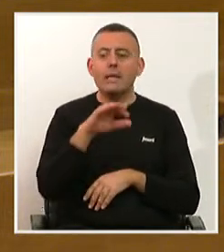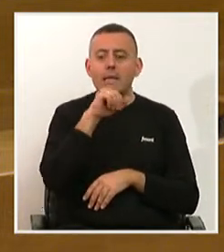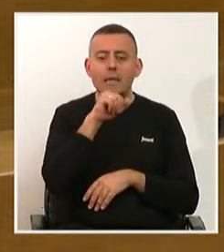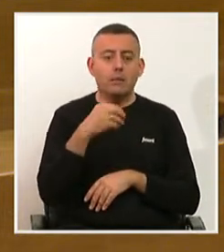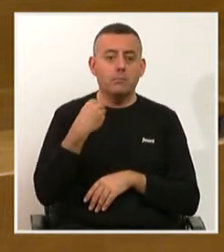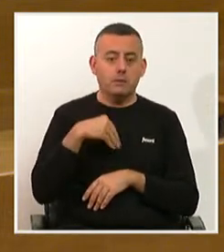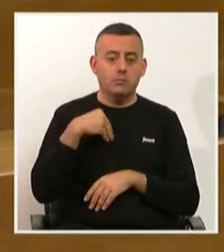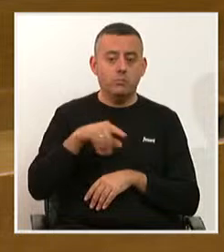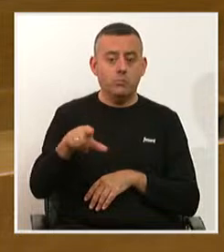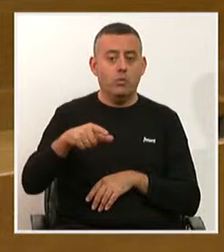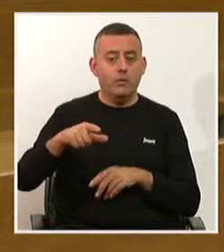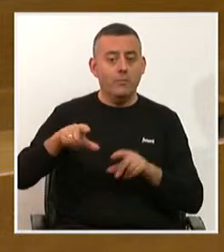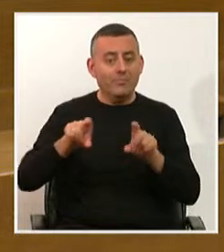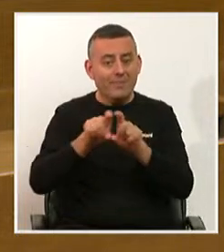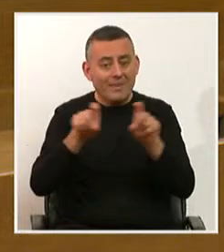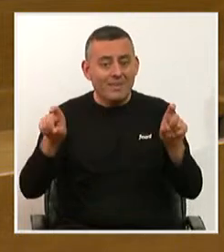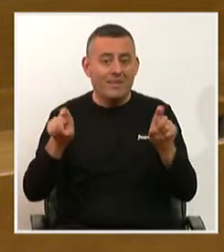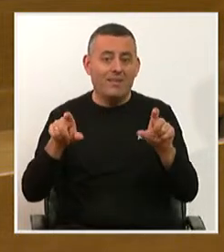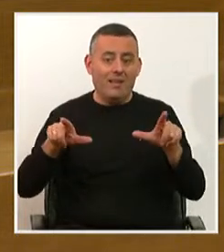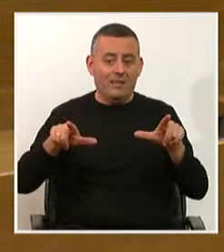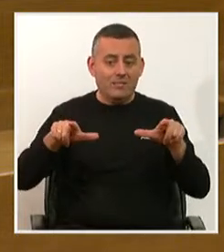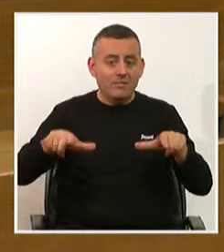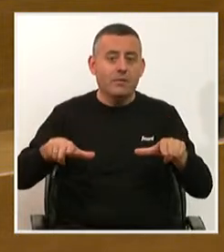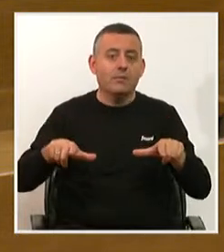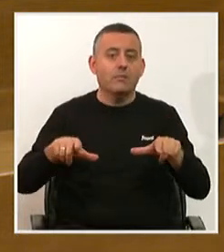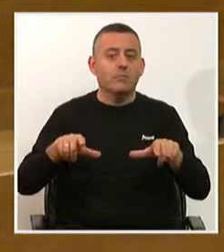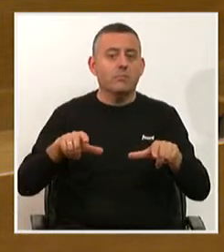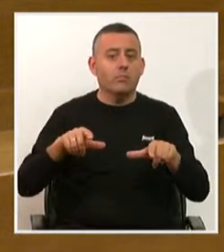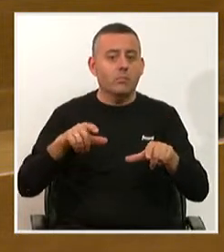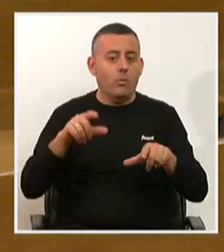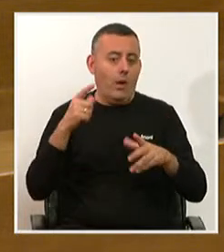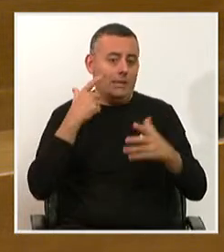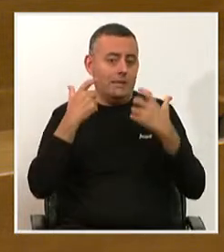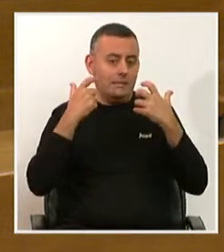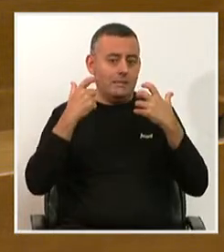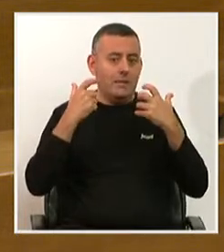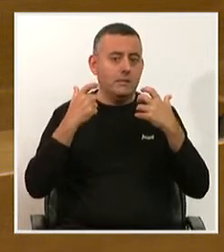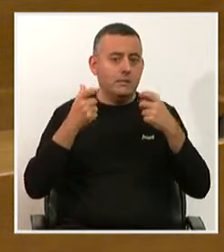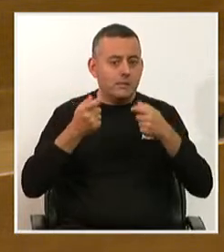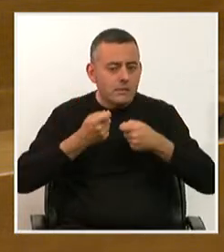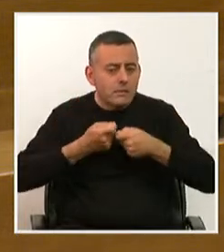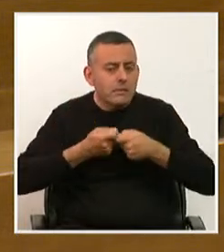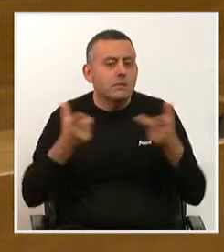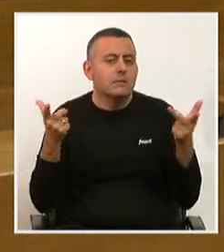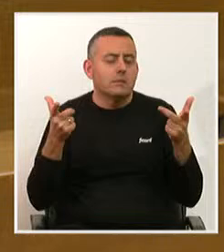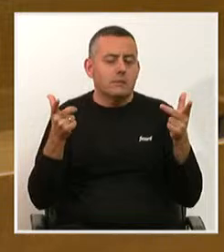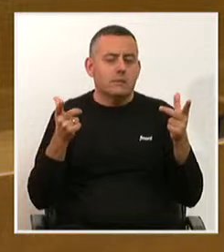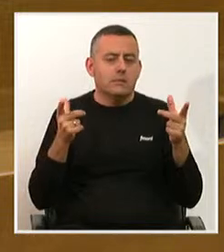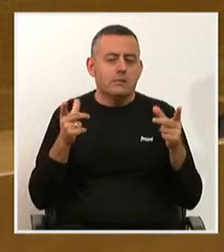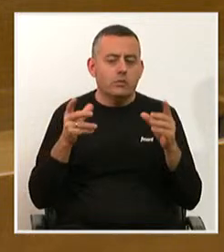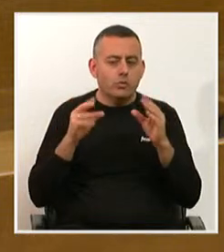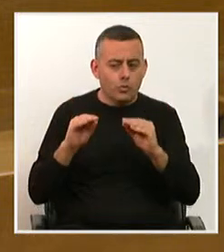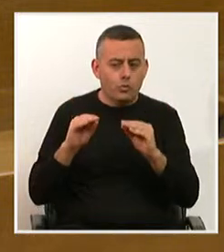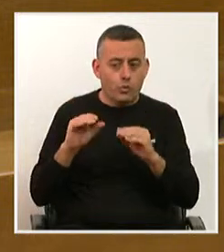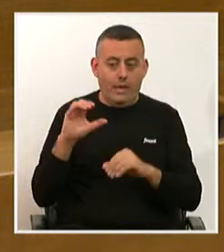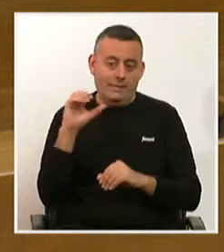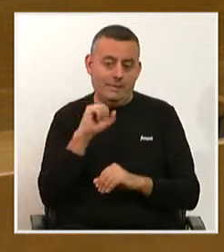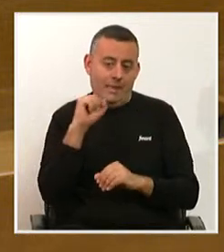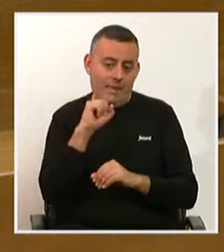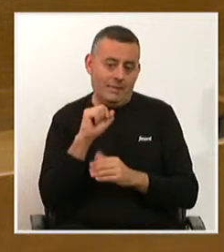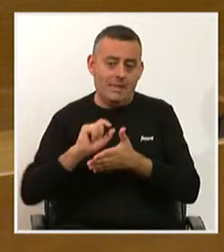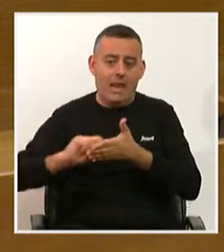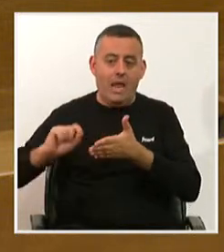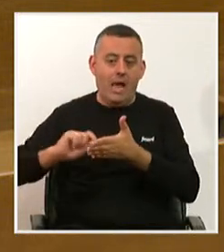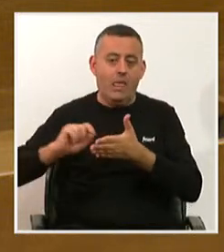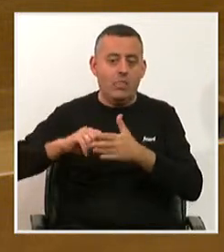en y arti que cuidar yondre el del artista Andrés est En definitiva